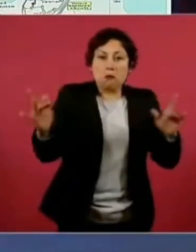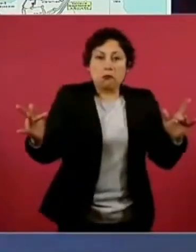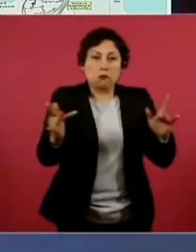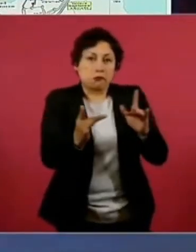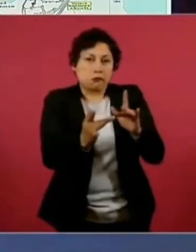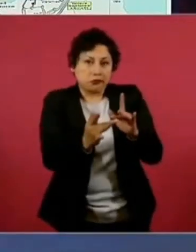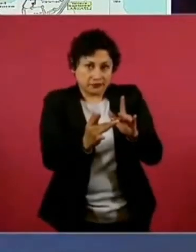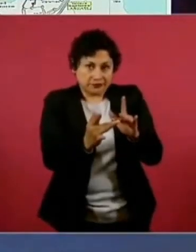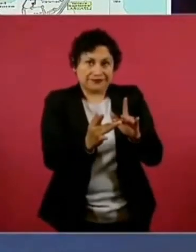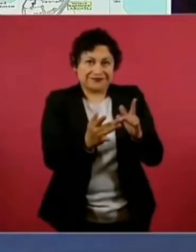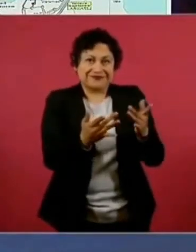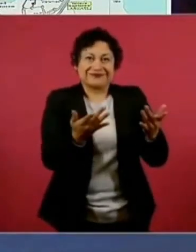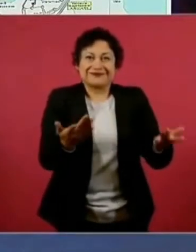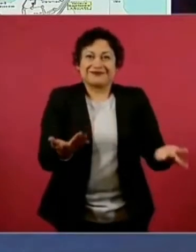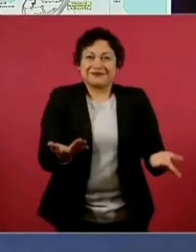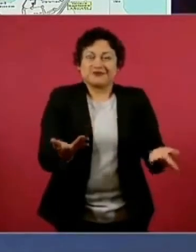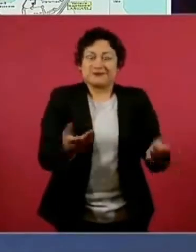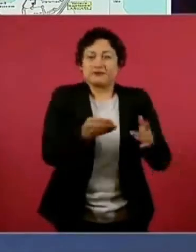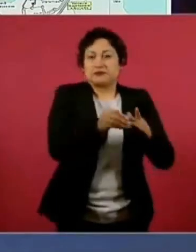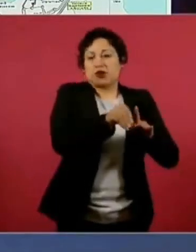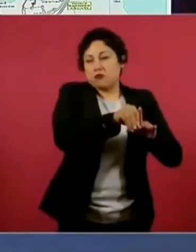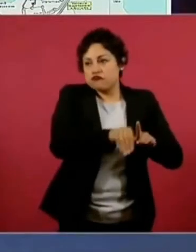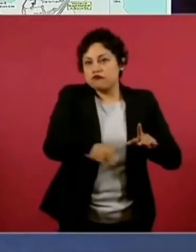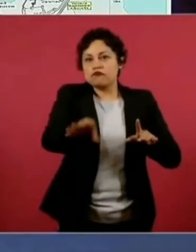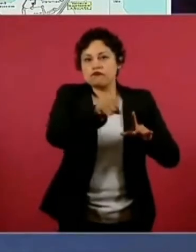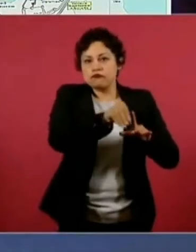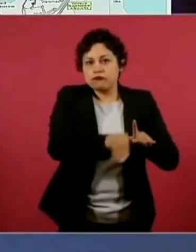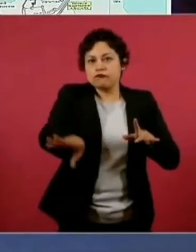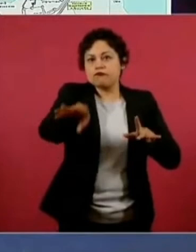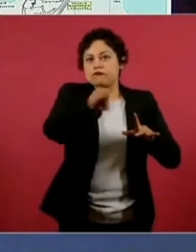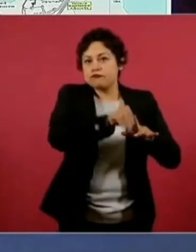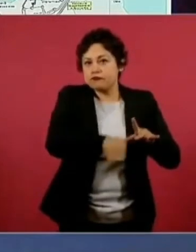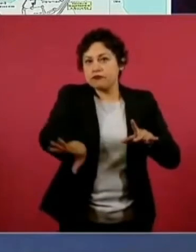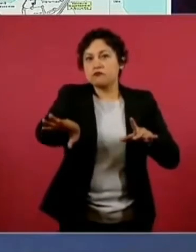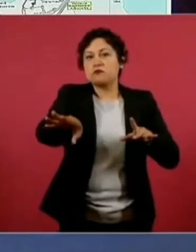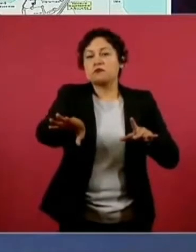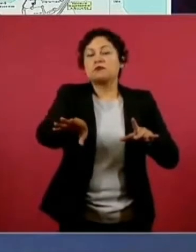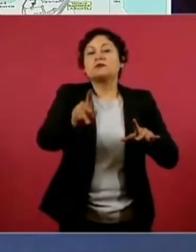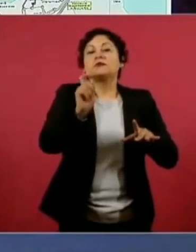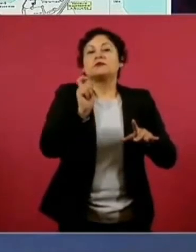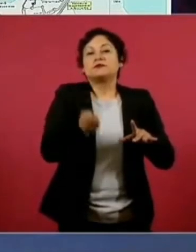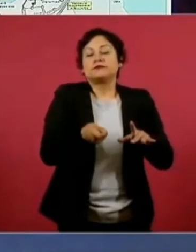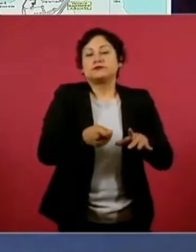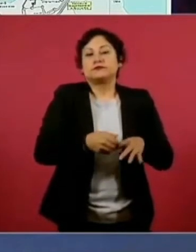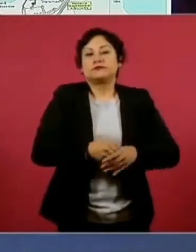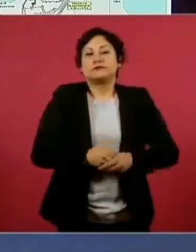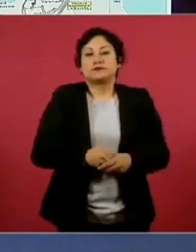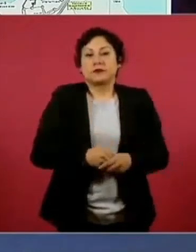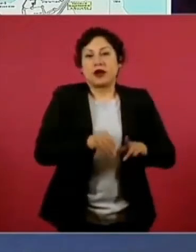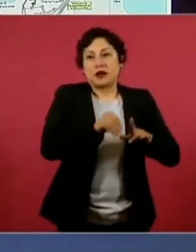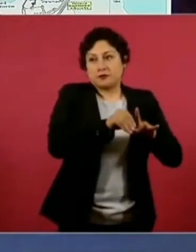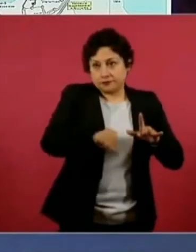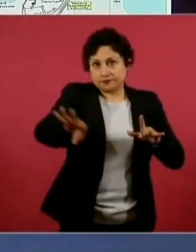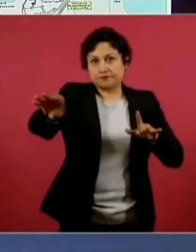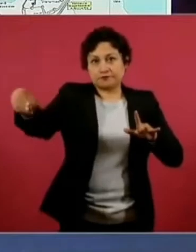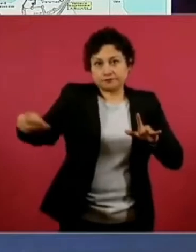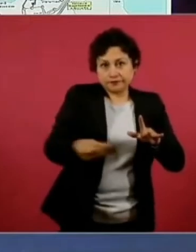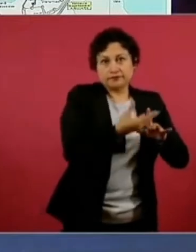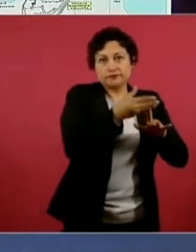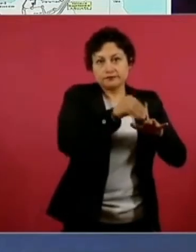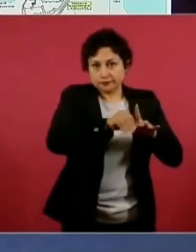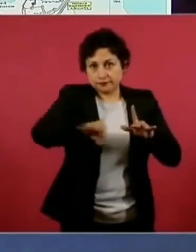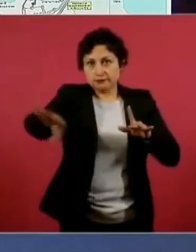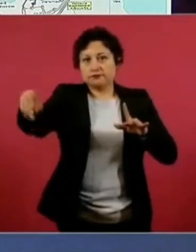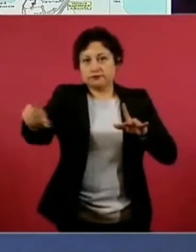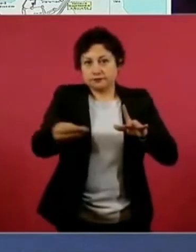sentido de la corriente, que esto es bilateral, pero tenemos nosotros varios sistemas que nos